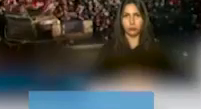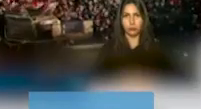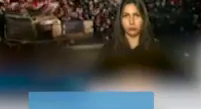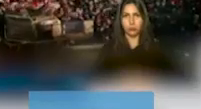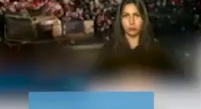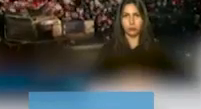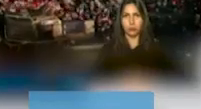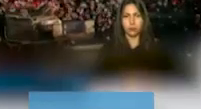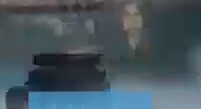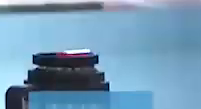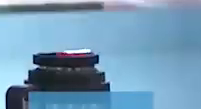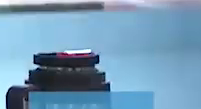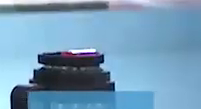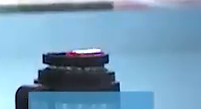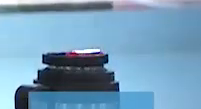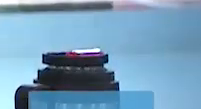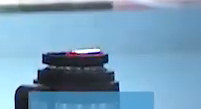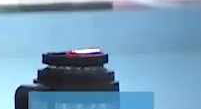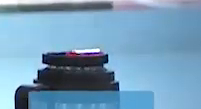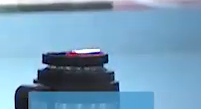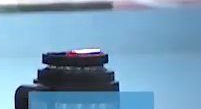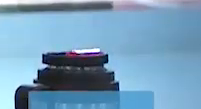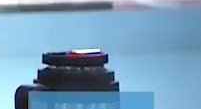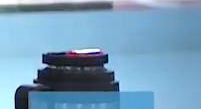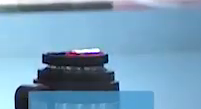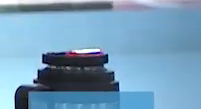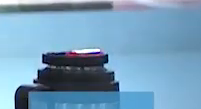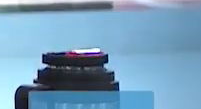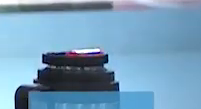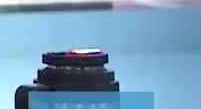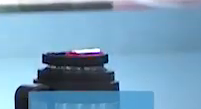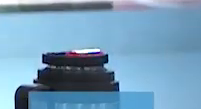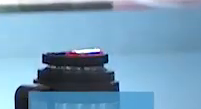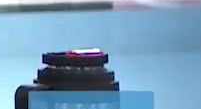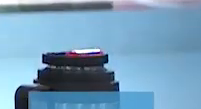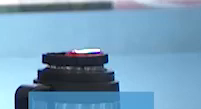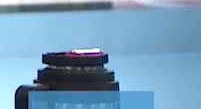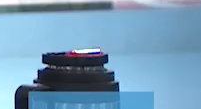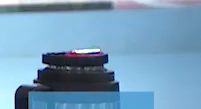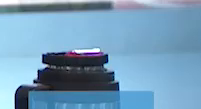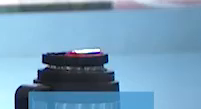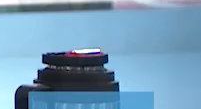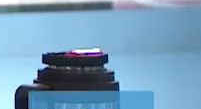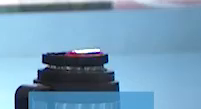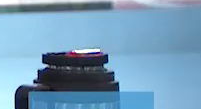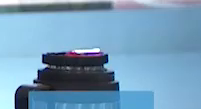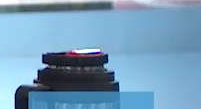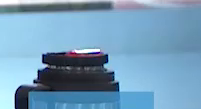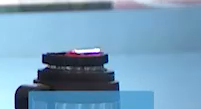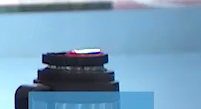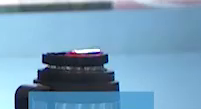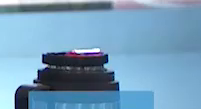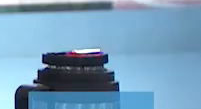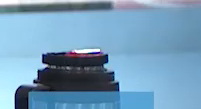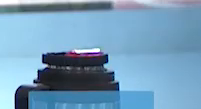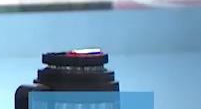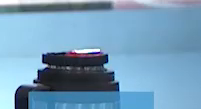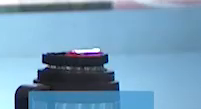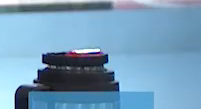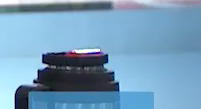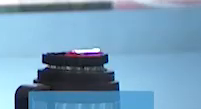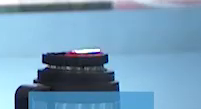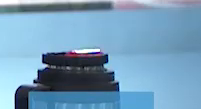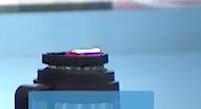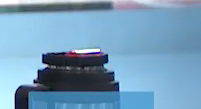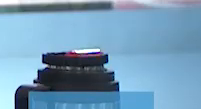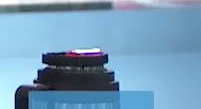cancha, nos vamos al Partido Colorado, así vamos. Compartimos con ustedes un fragmento del discurso de Talvi, el primer dirigente de la oposición en hablar públicamente en